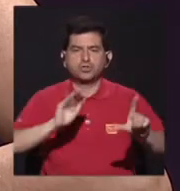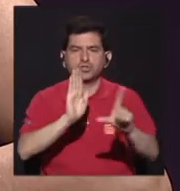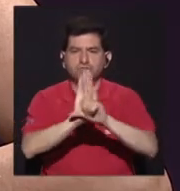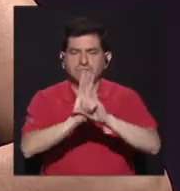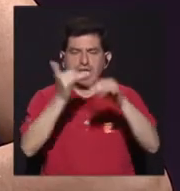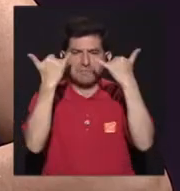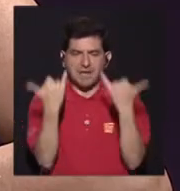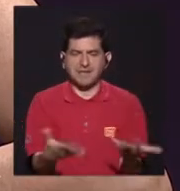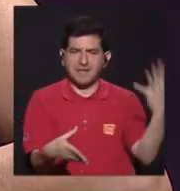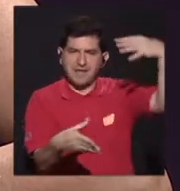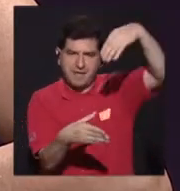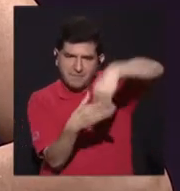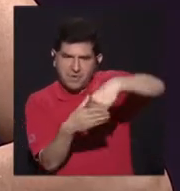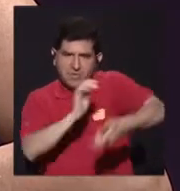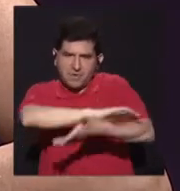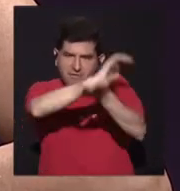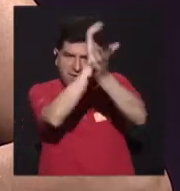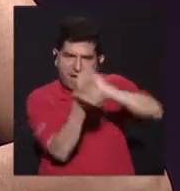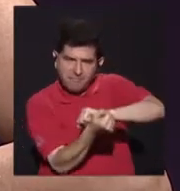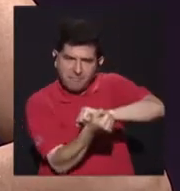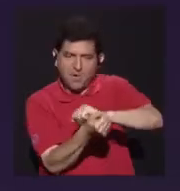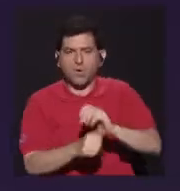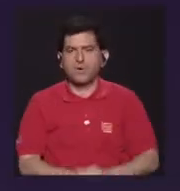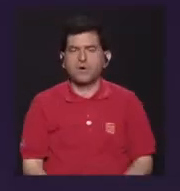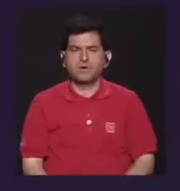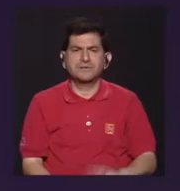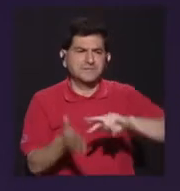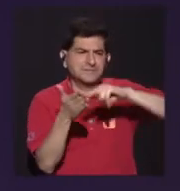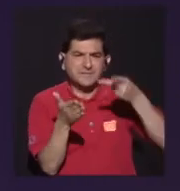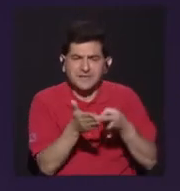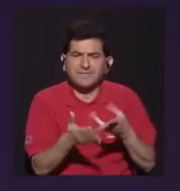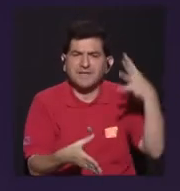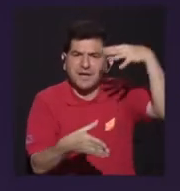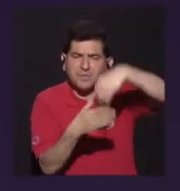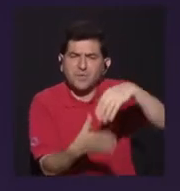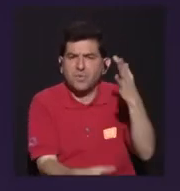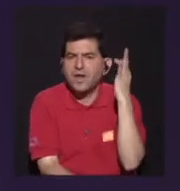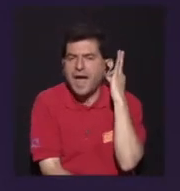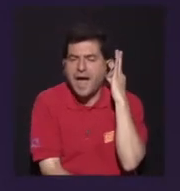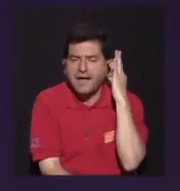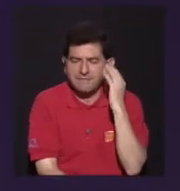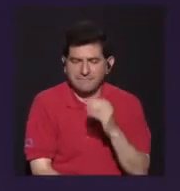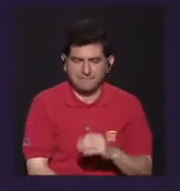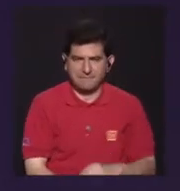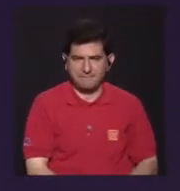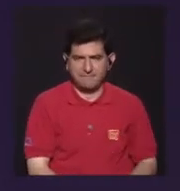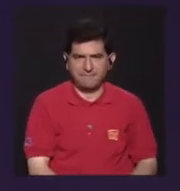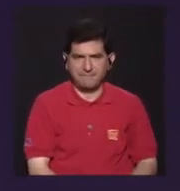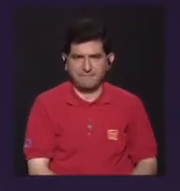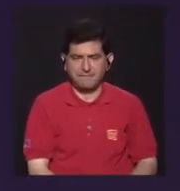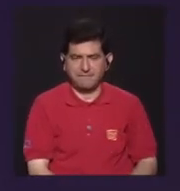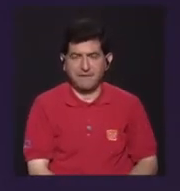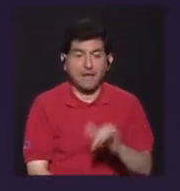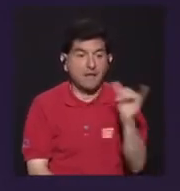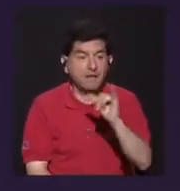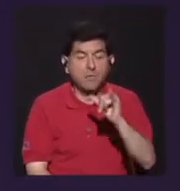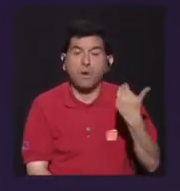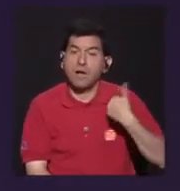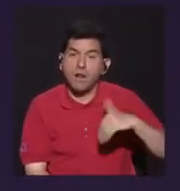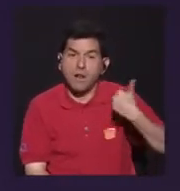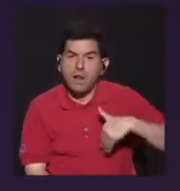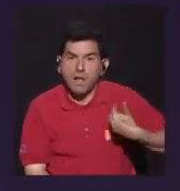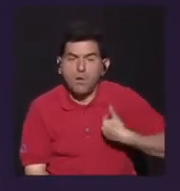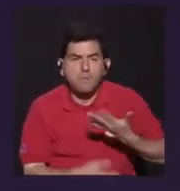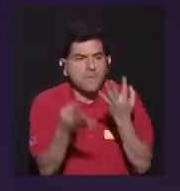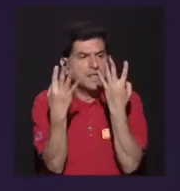ya ha involucrado este cambio porque involucra a la mujer, ¿verdad? Incluso a los hombres,